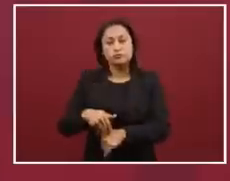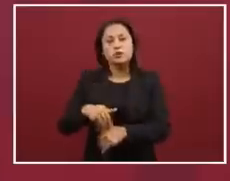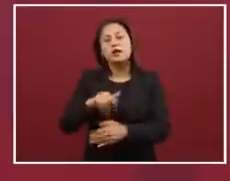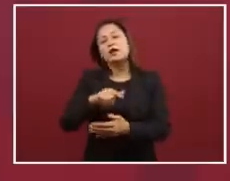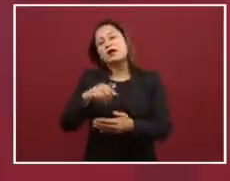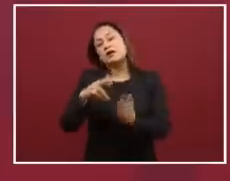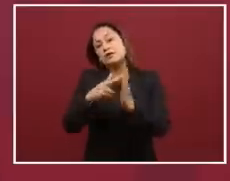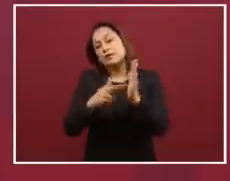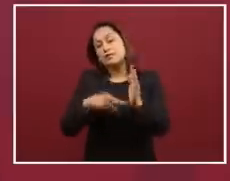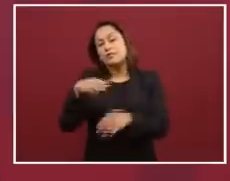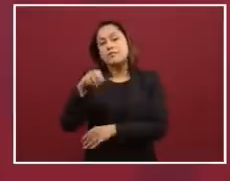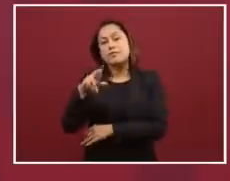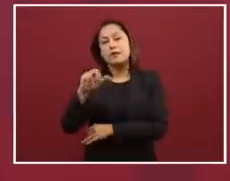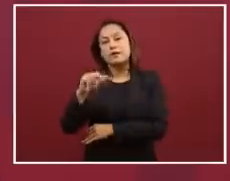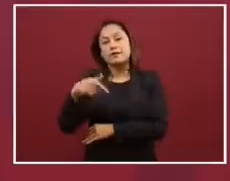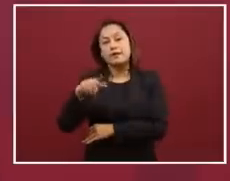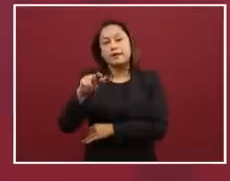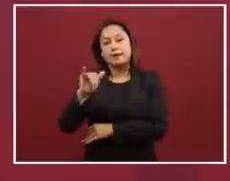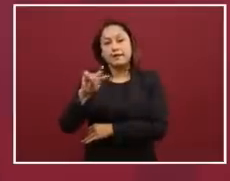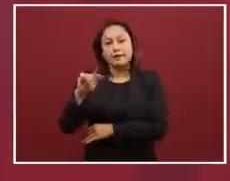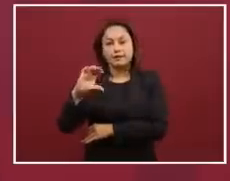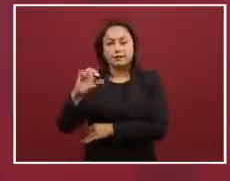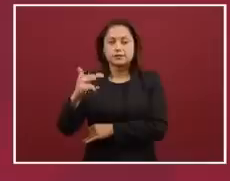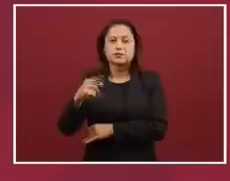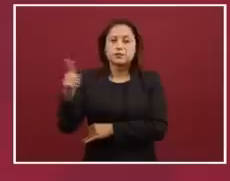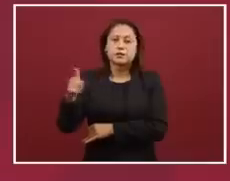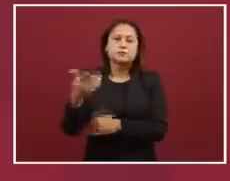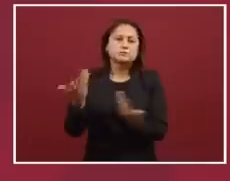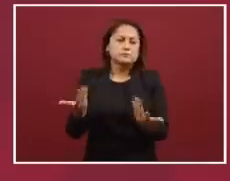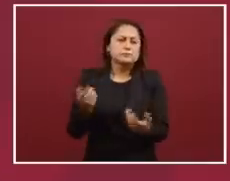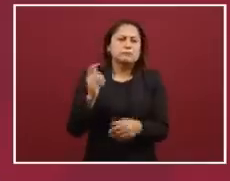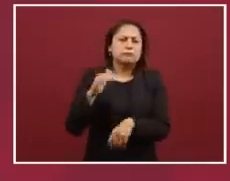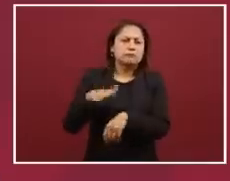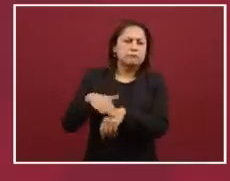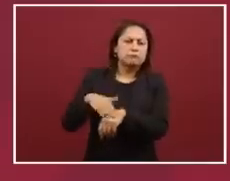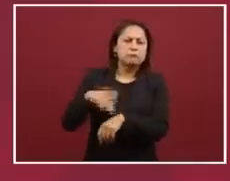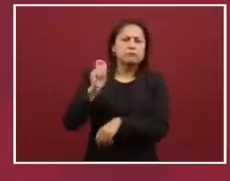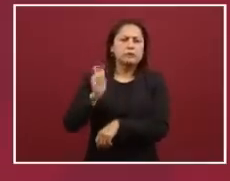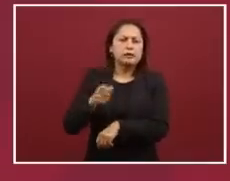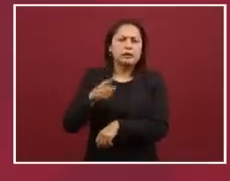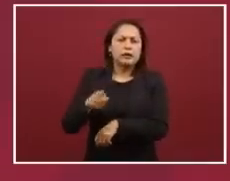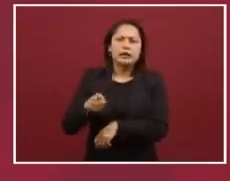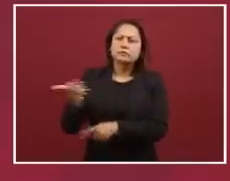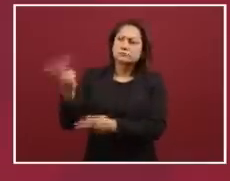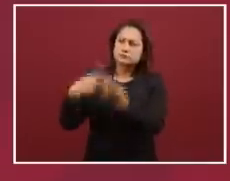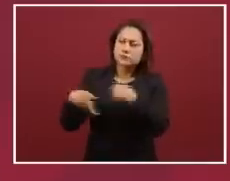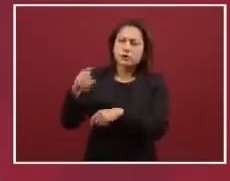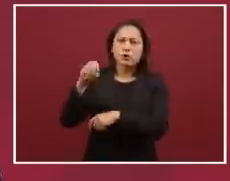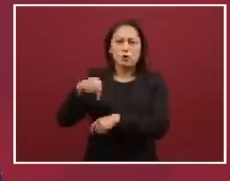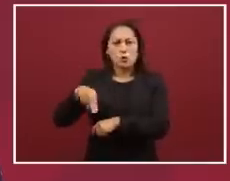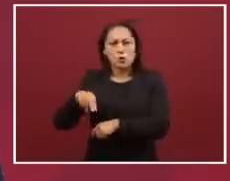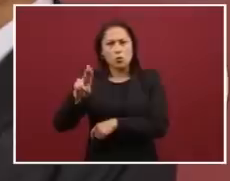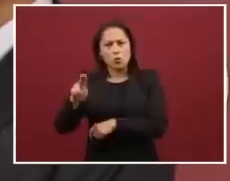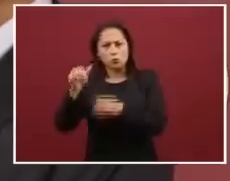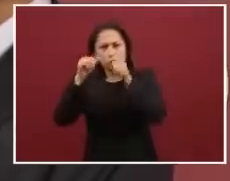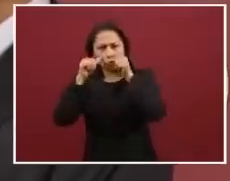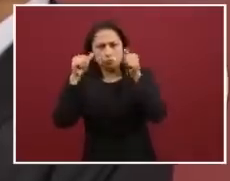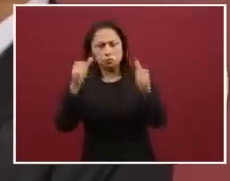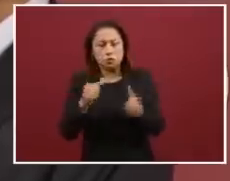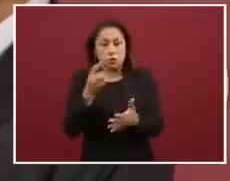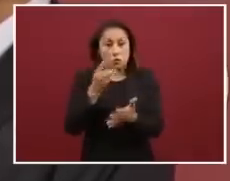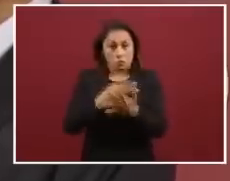participe la ONU, Naciones Unidas. No es un tema nada más de México, no es un tema nada más de El Salvador, de Guatemala, de